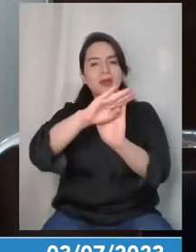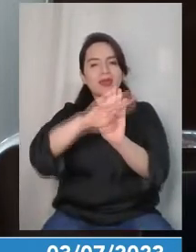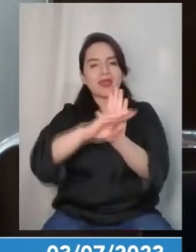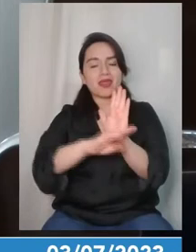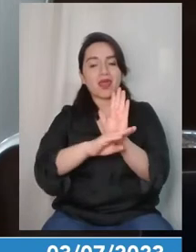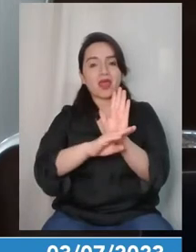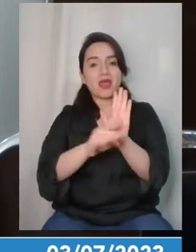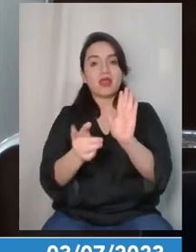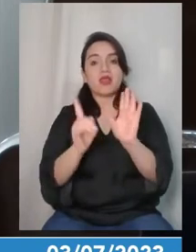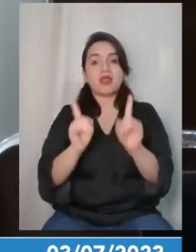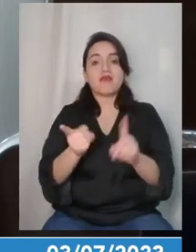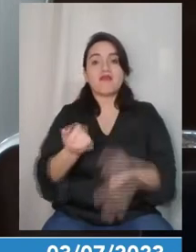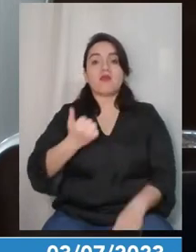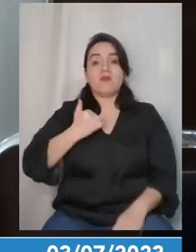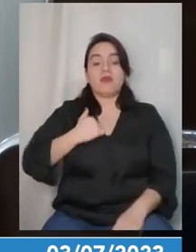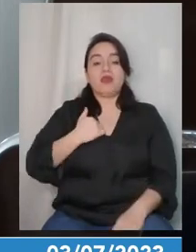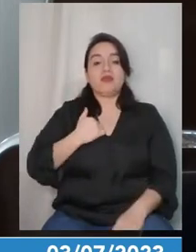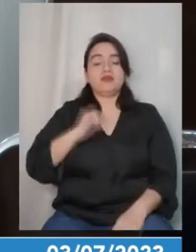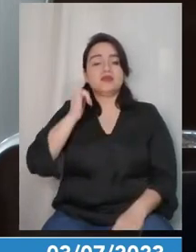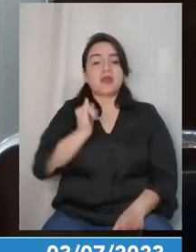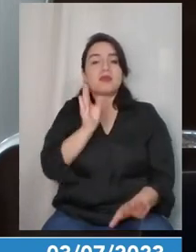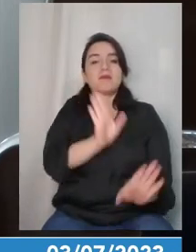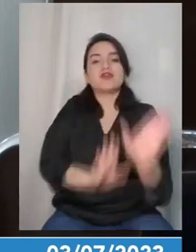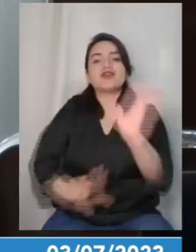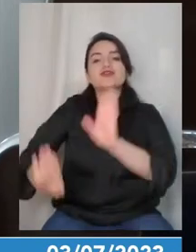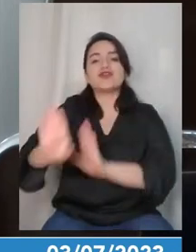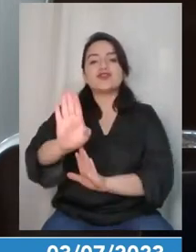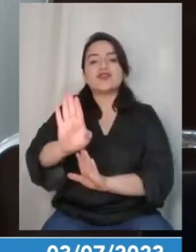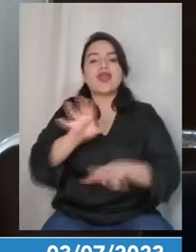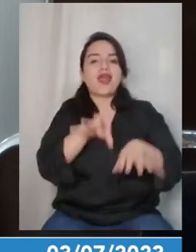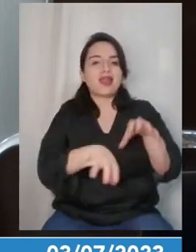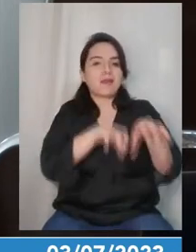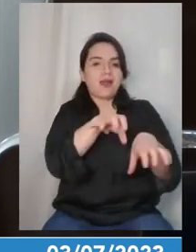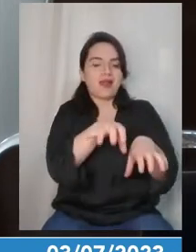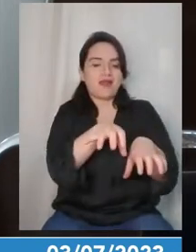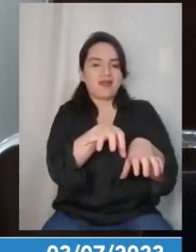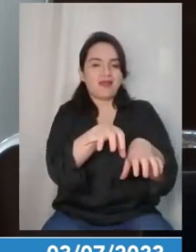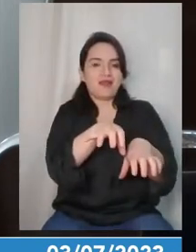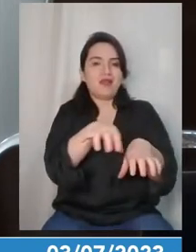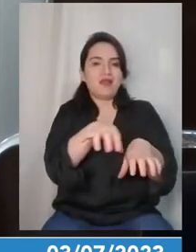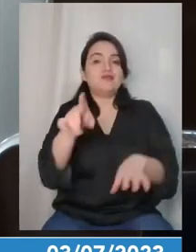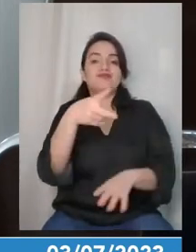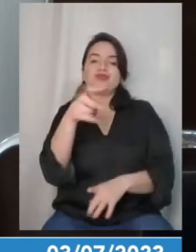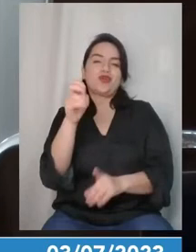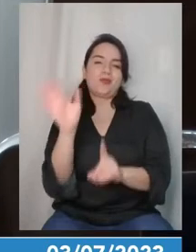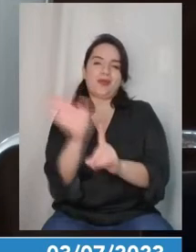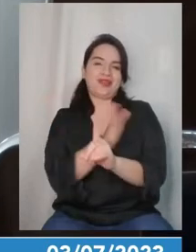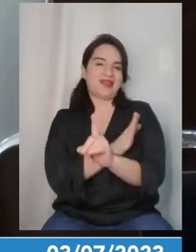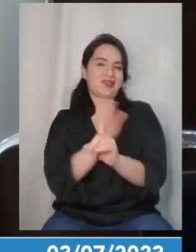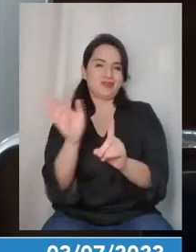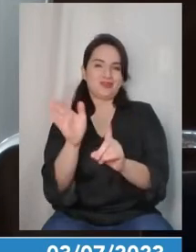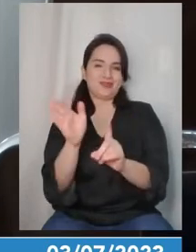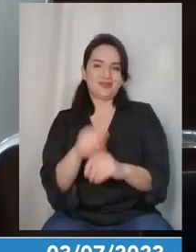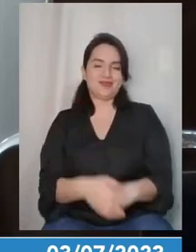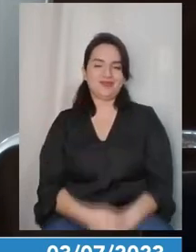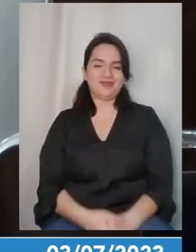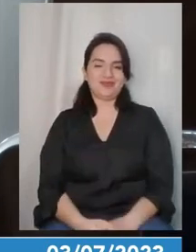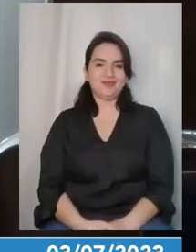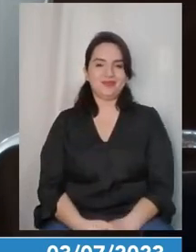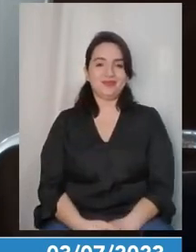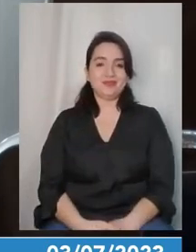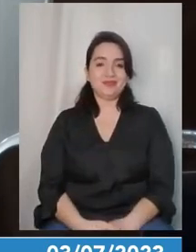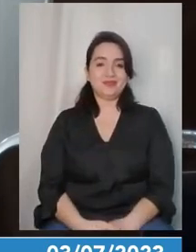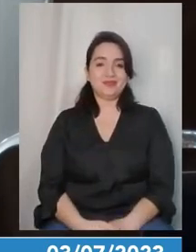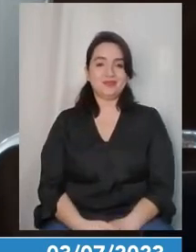tiene que ser en resguardo a la protección del animal y evitándole un maltrato, ¿ya? Al señalar nuestra Constitución que los